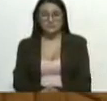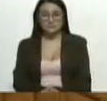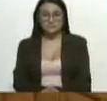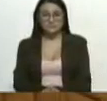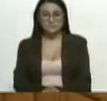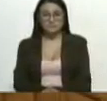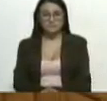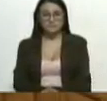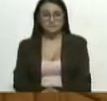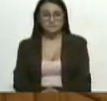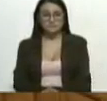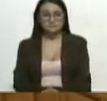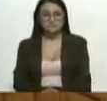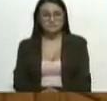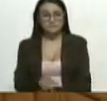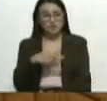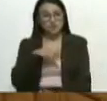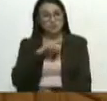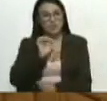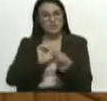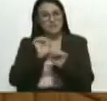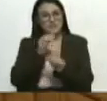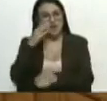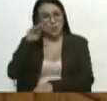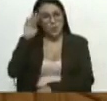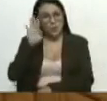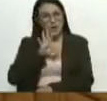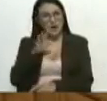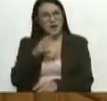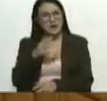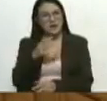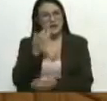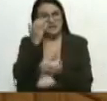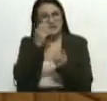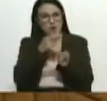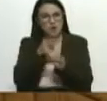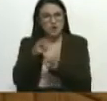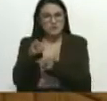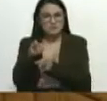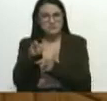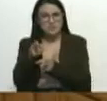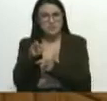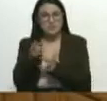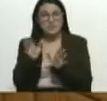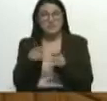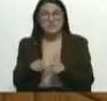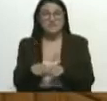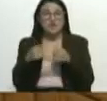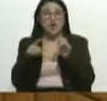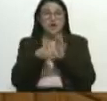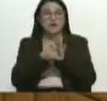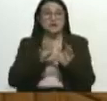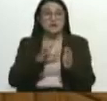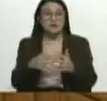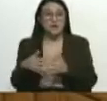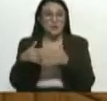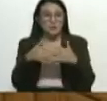Nosotros, obviamente, para poder defender a Cuba del terrorismo, tuvimos que, bueno, violar leyes en Estados